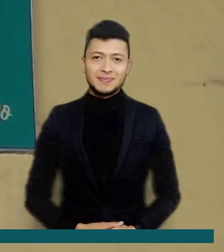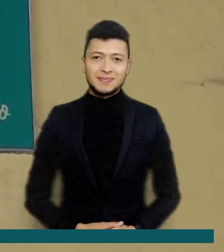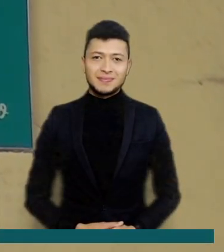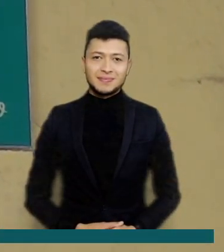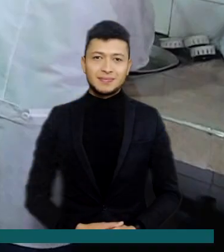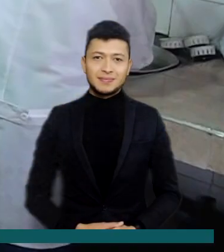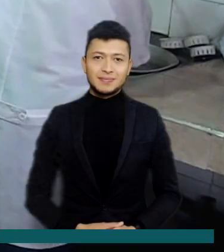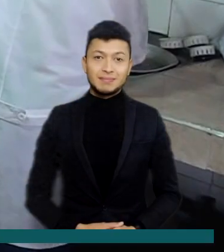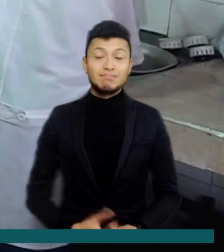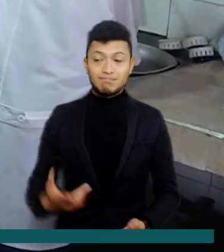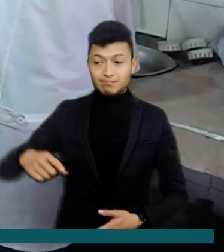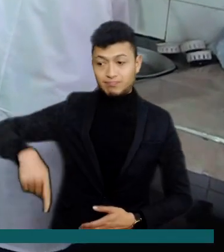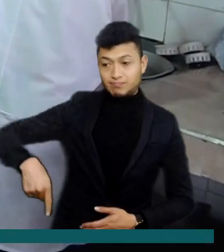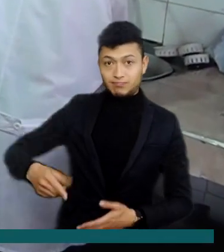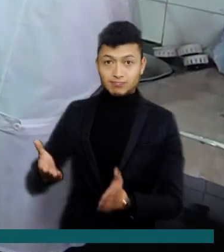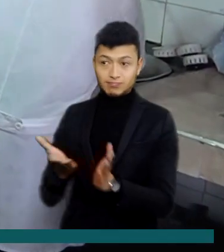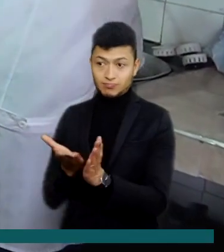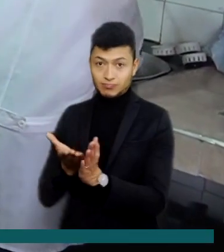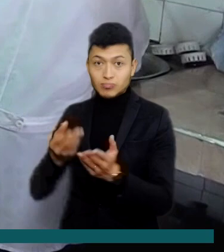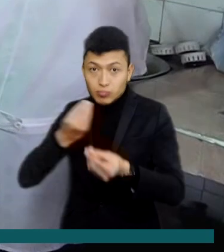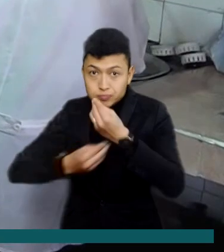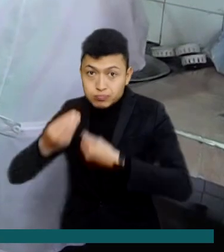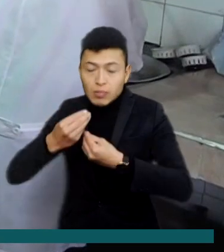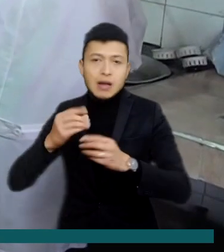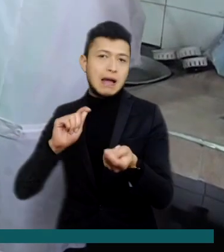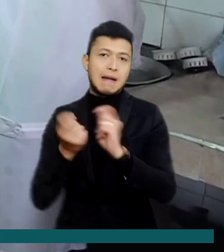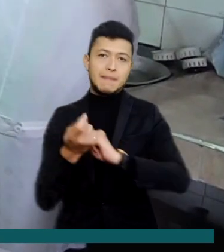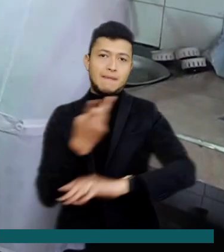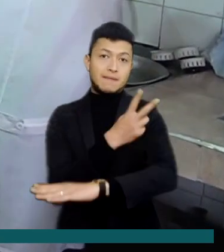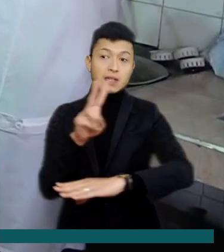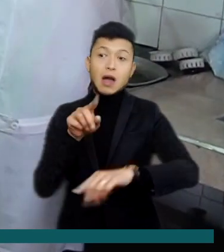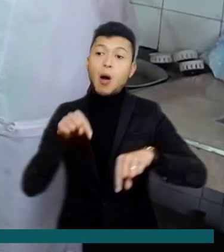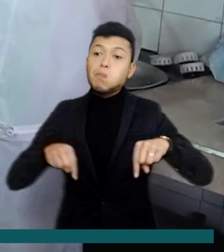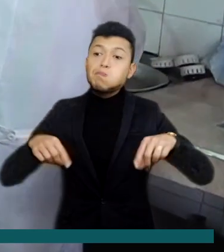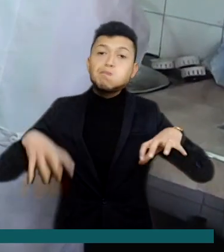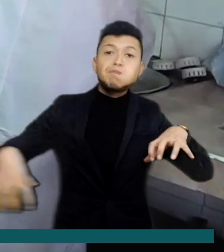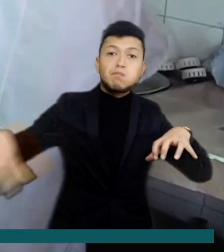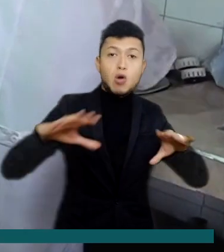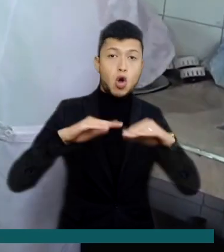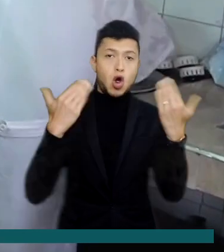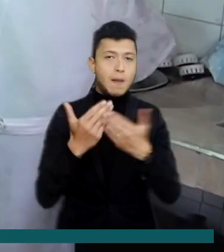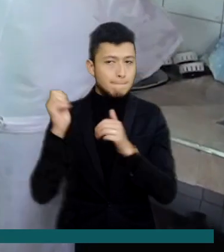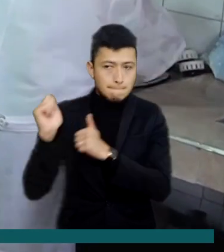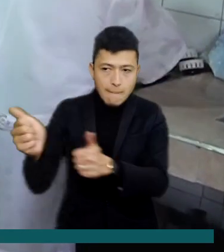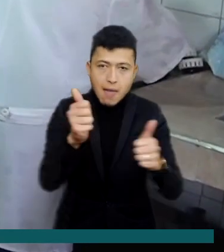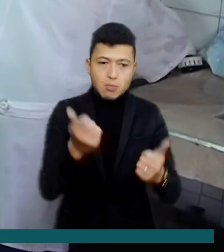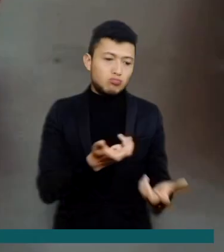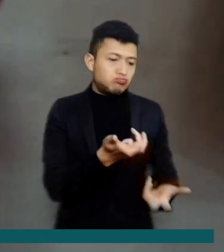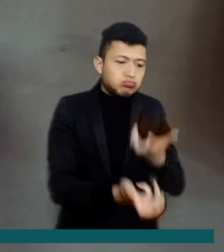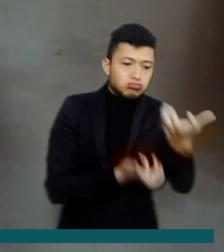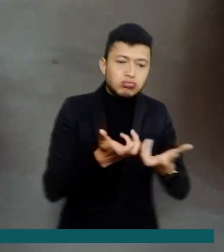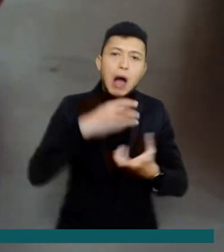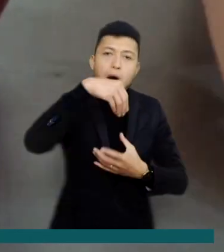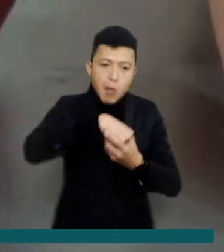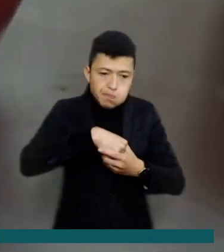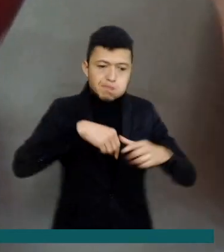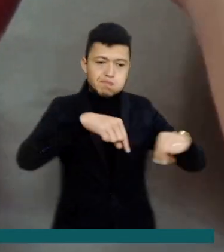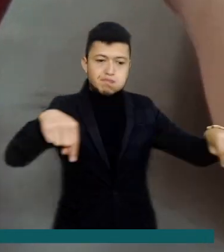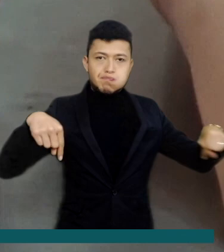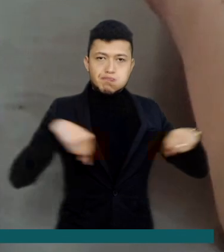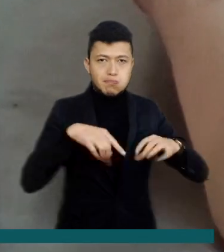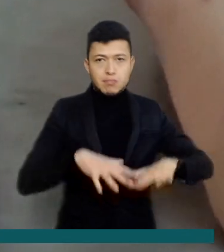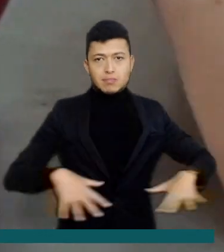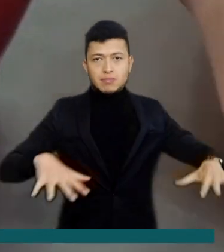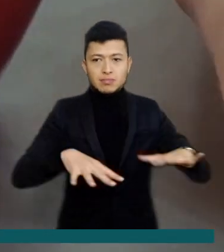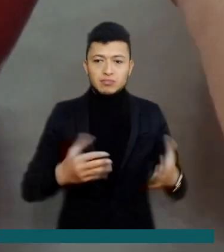El PAE cambia en bichada. Las instituciones educativas de este departamento serán las encargadas de la preparación de los alimentos en el sitio